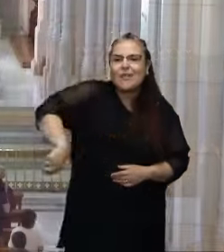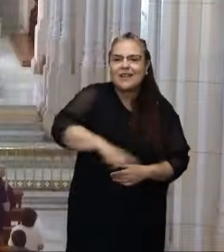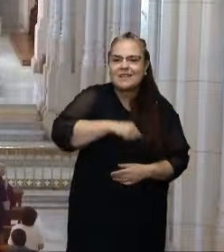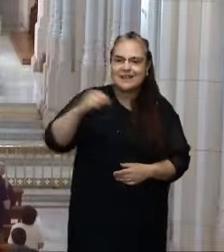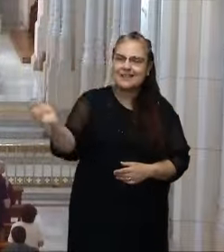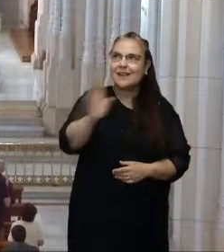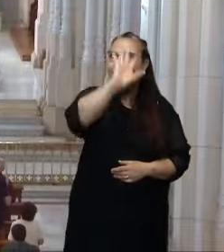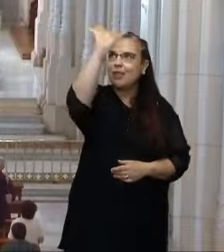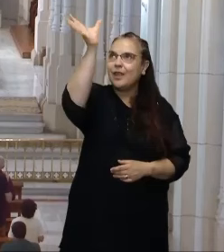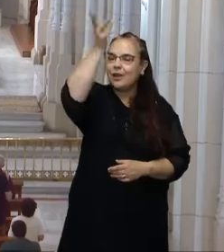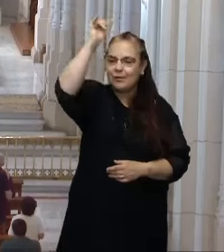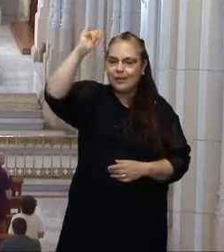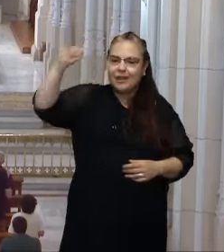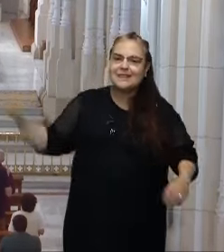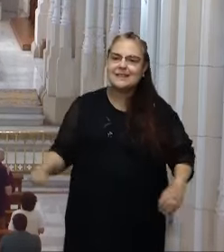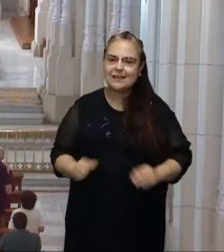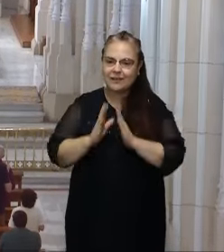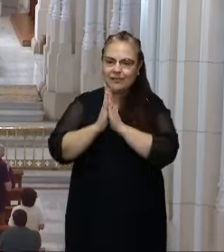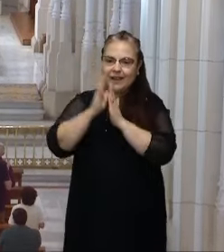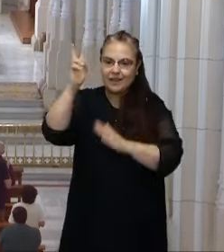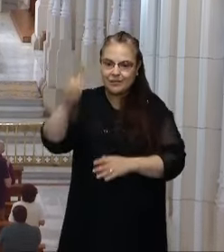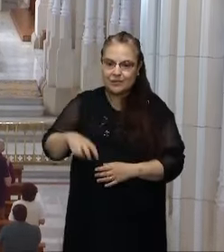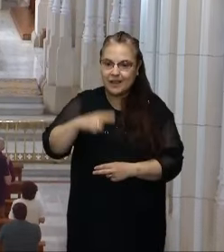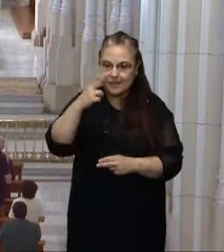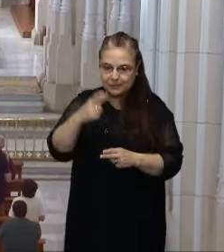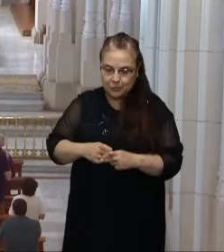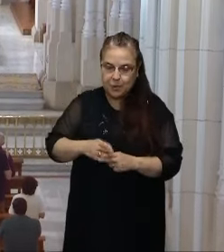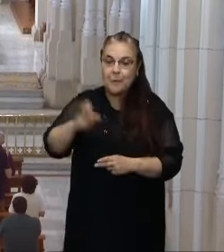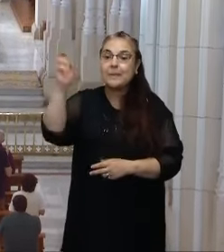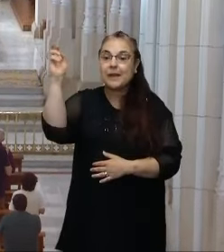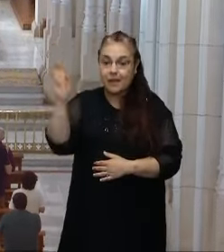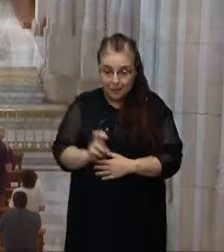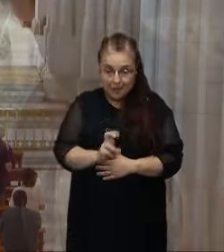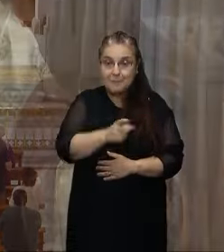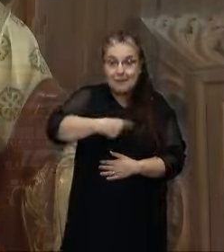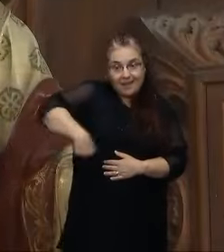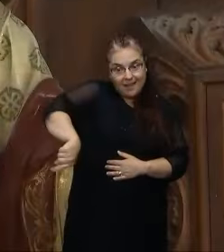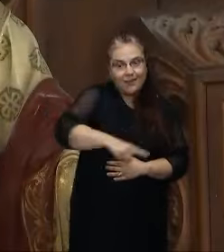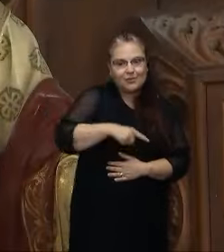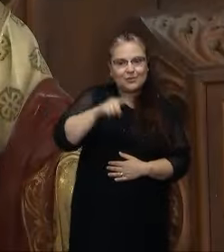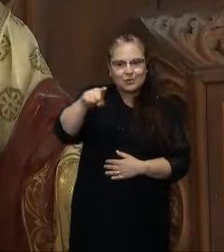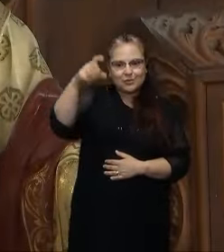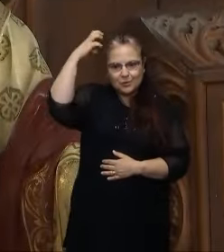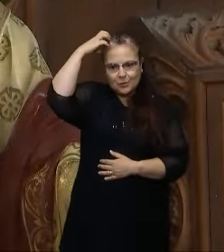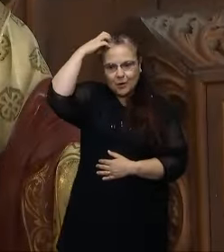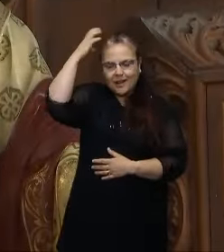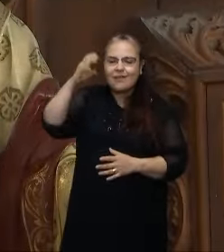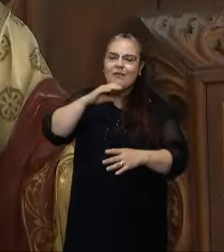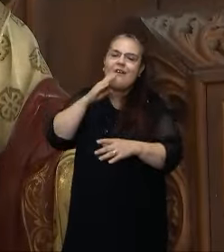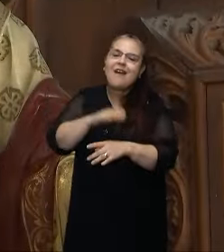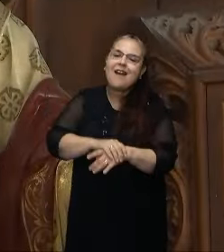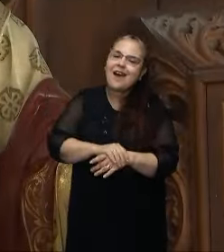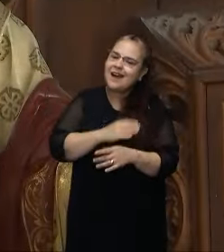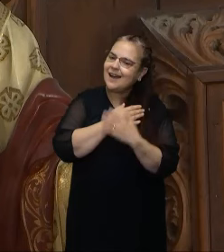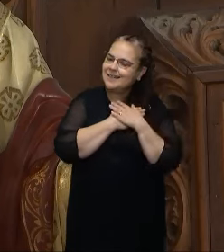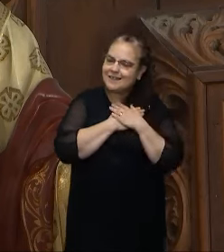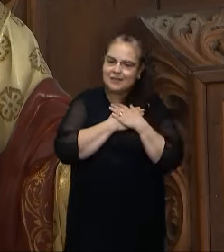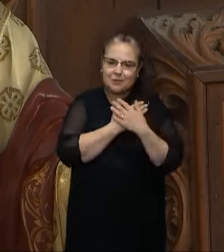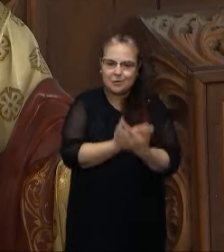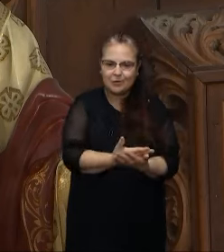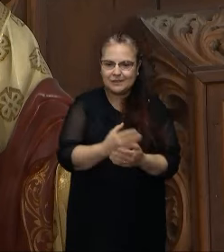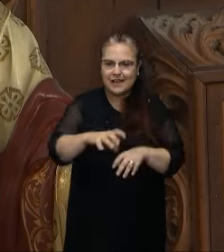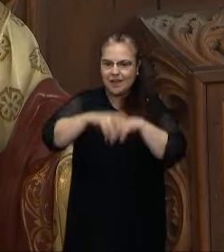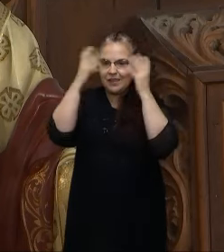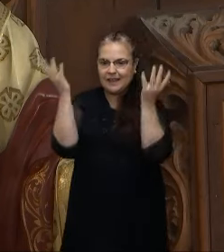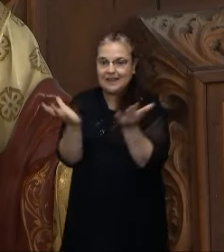nuestro que estás en el cielo, santificado sea tu nombre. Venga a nosotros tu reino, hágase